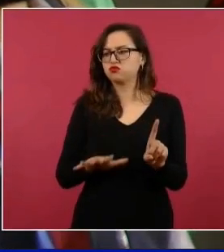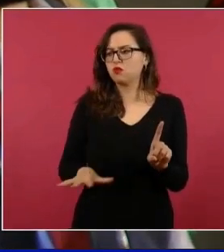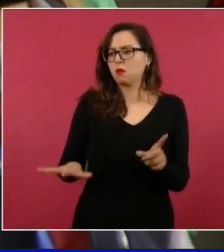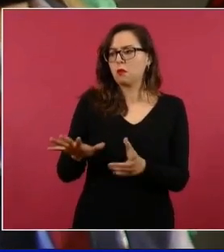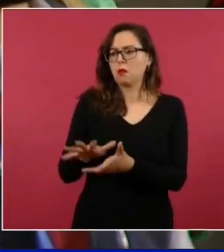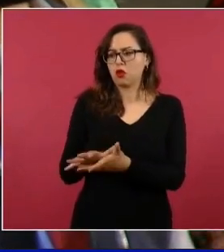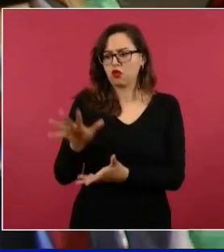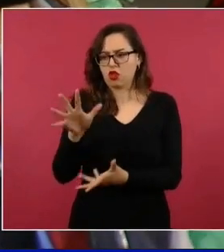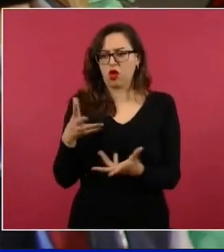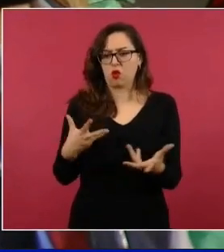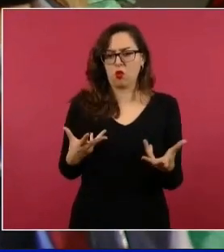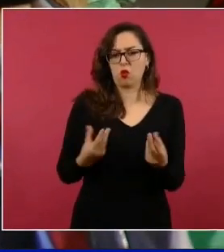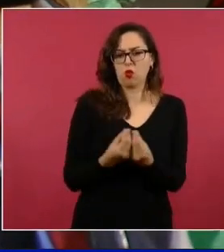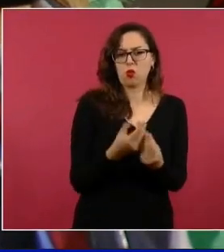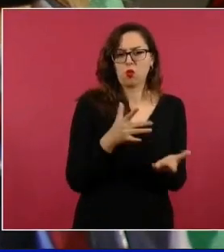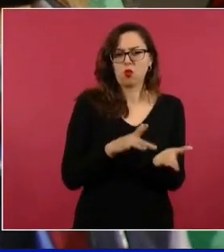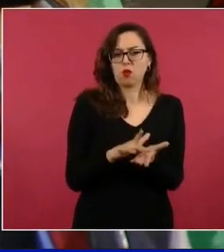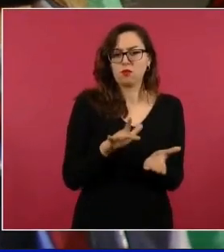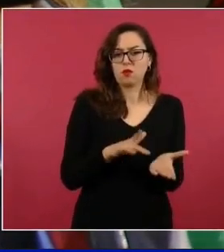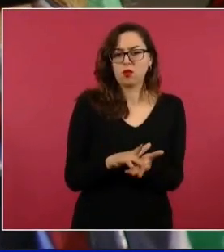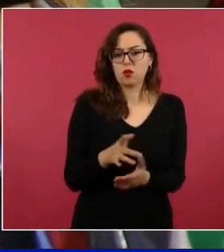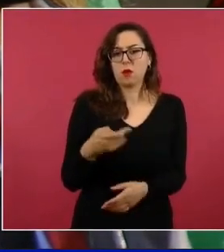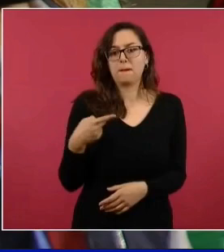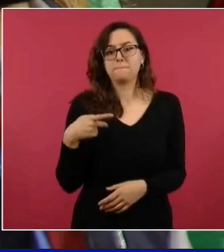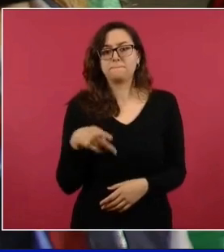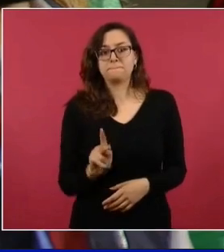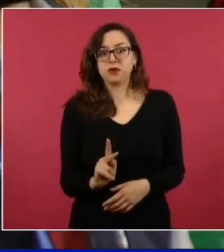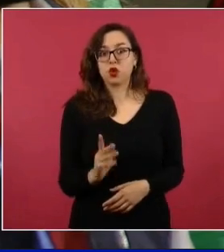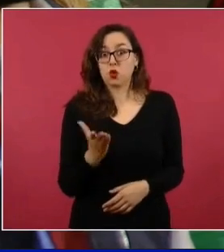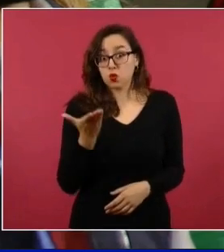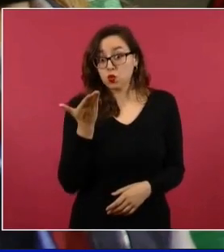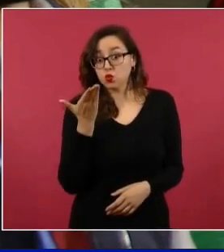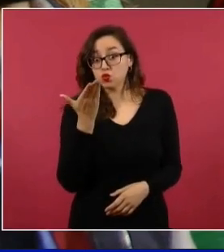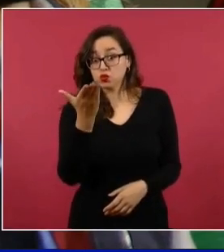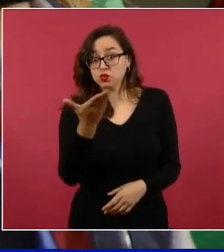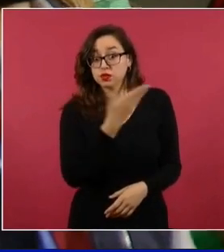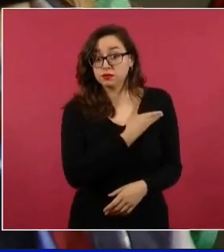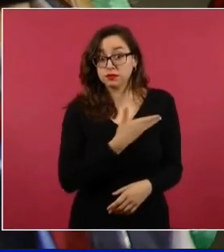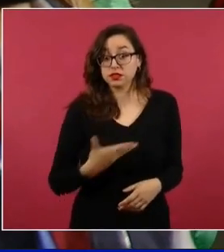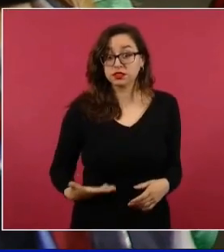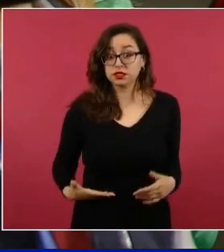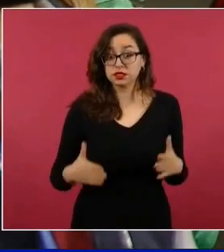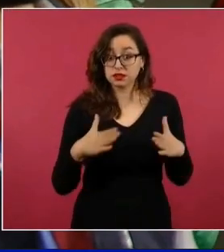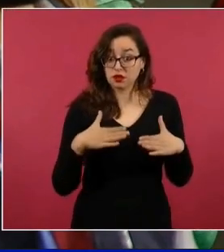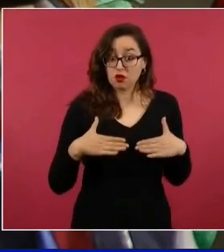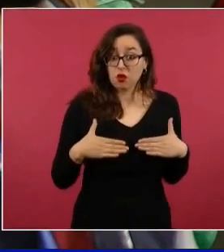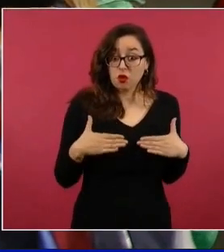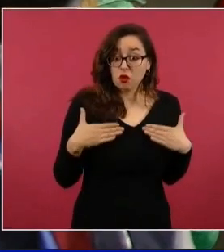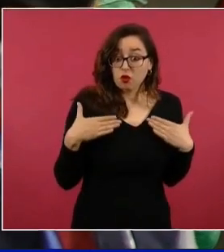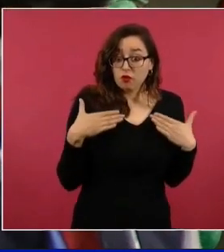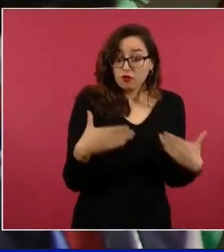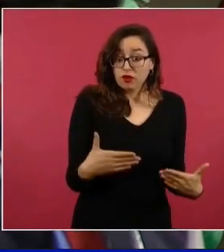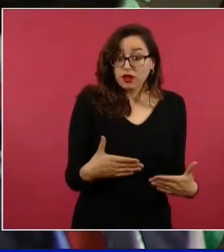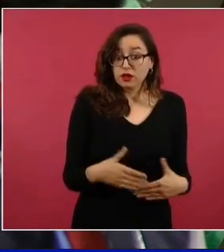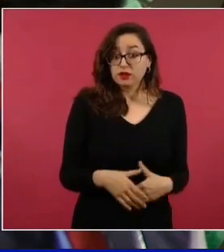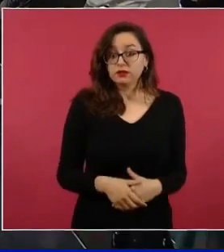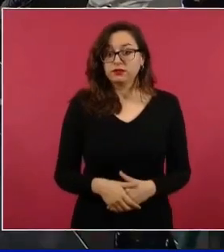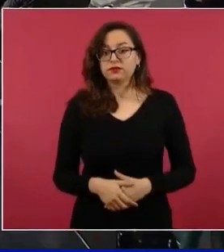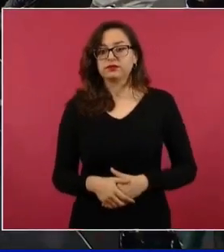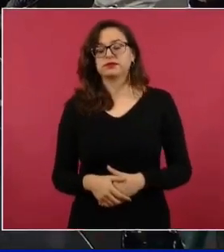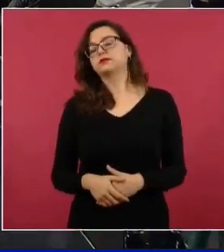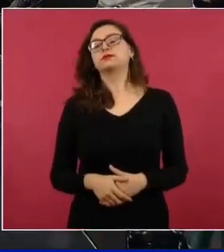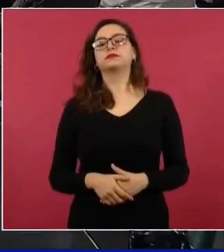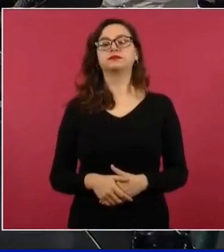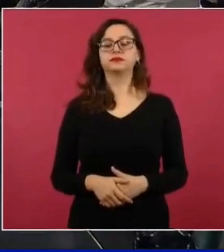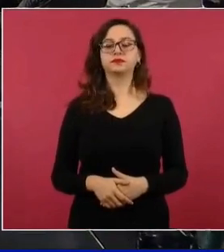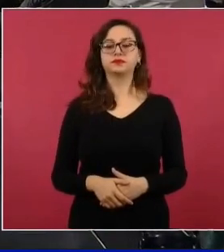yo le quiero preguntar si él tiene su confianza como para permanecer todavía en la coordinación. Mire, cada